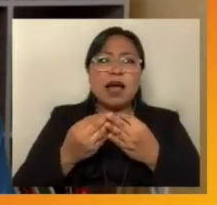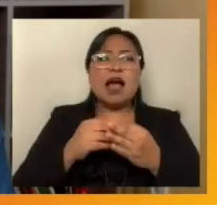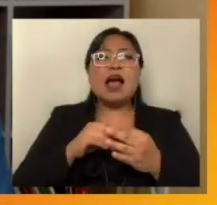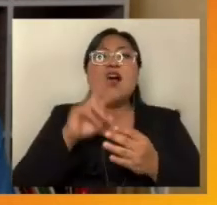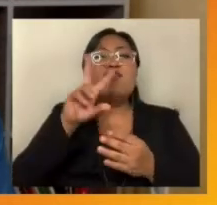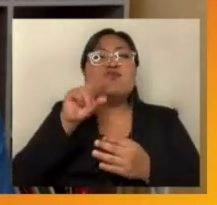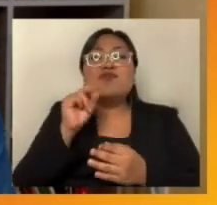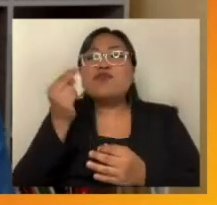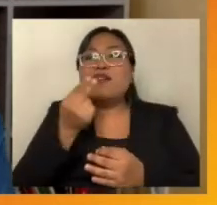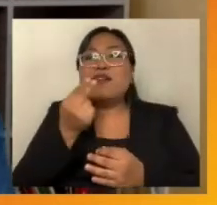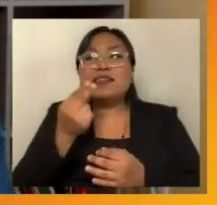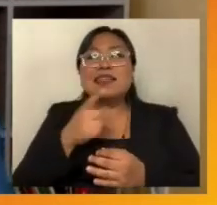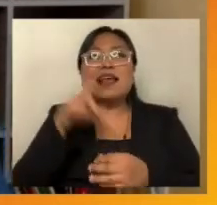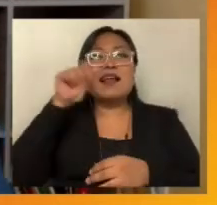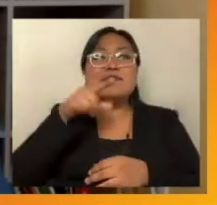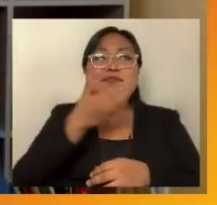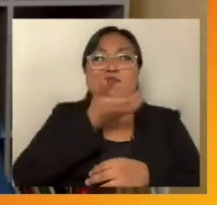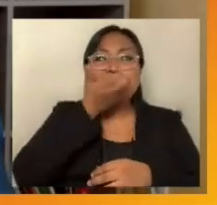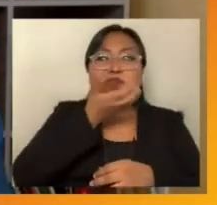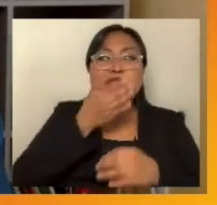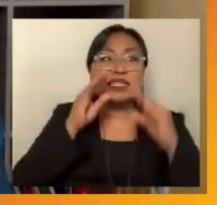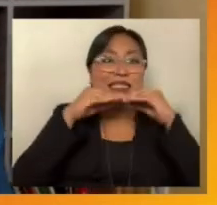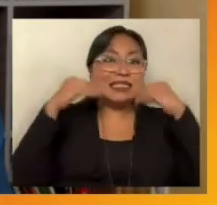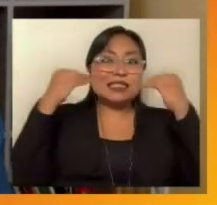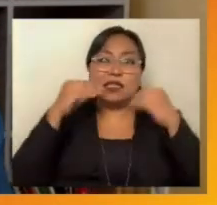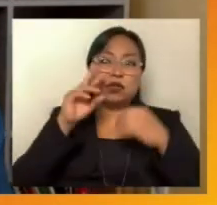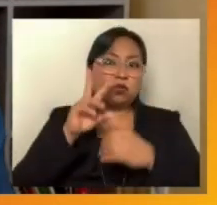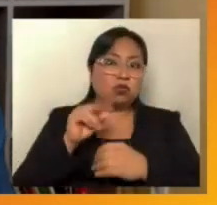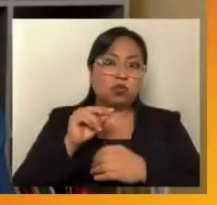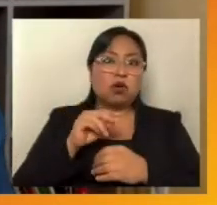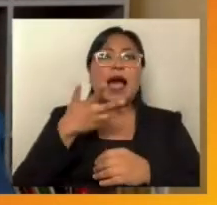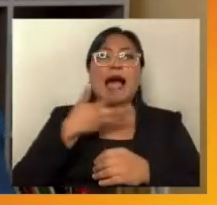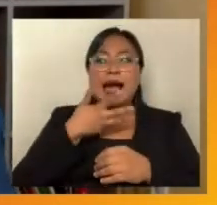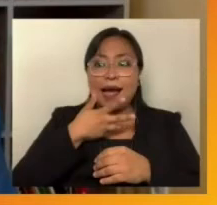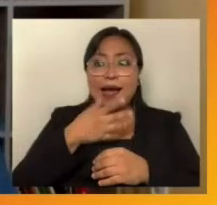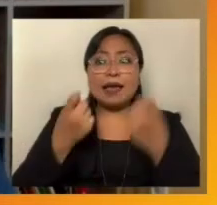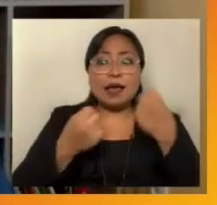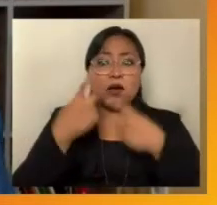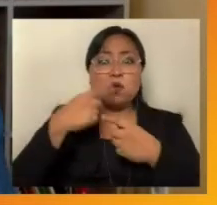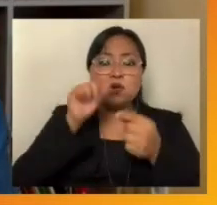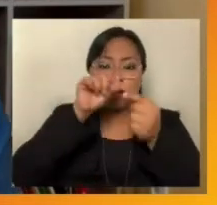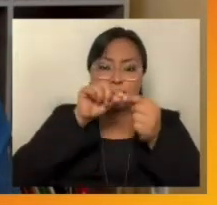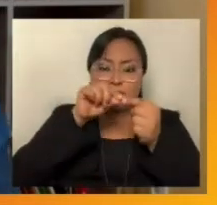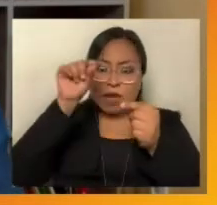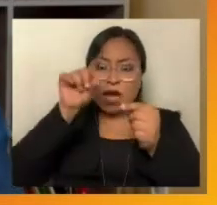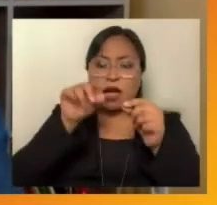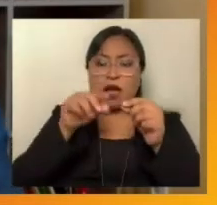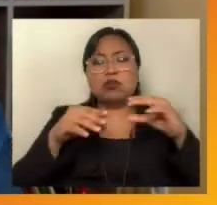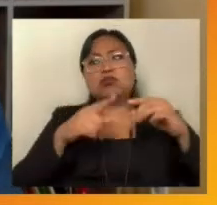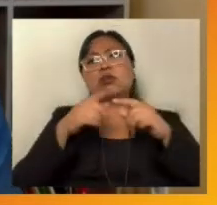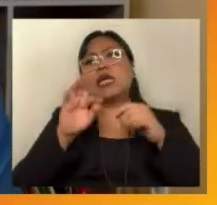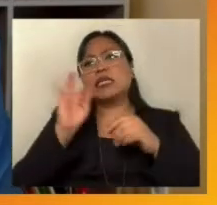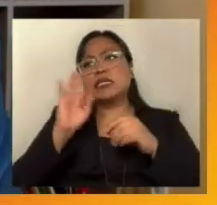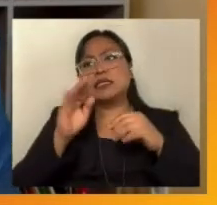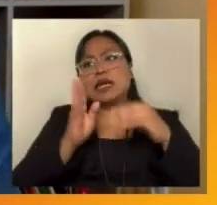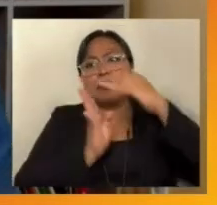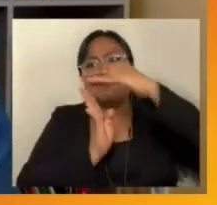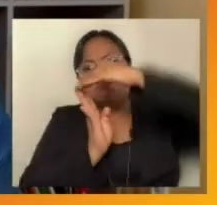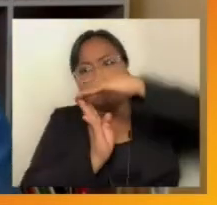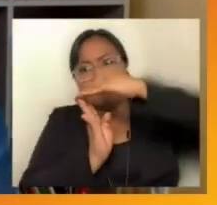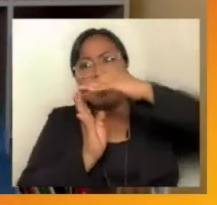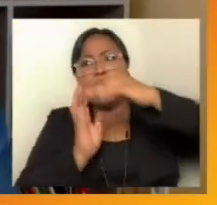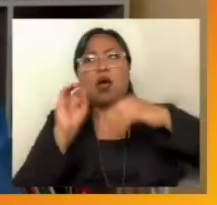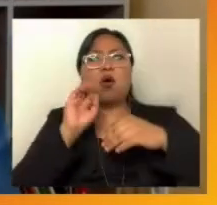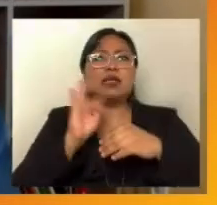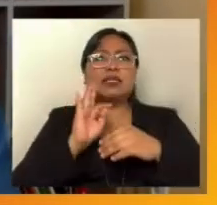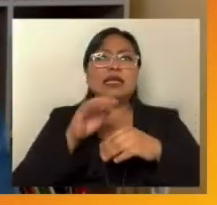profesionales. Hay emoticonos que son flechas. Hay emoticonos que son números. No hace